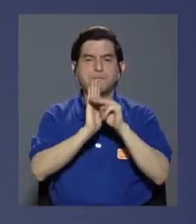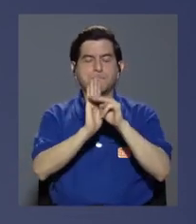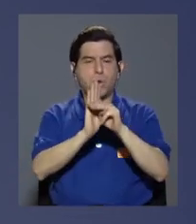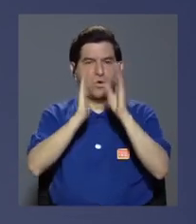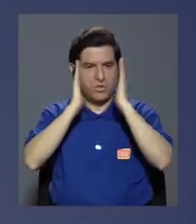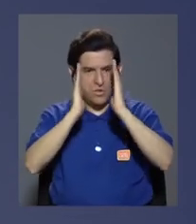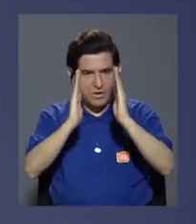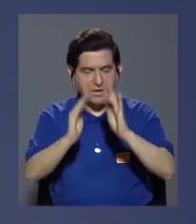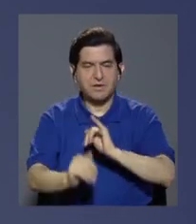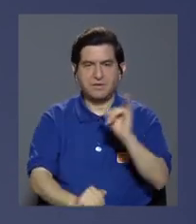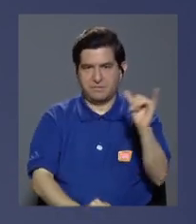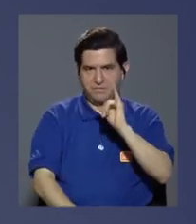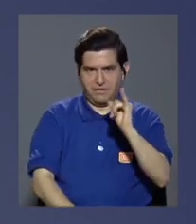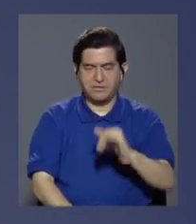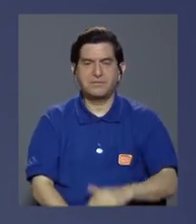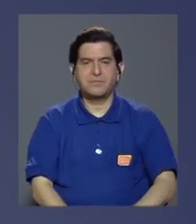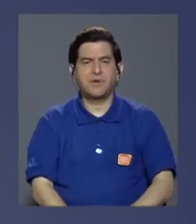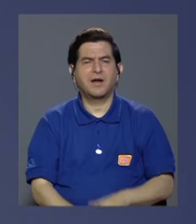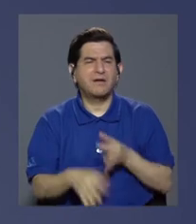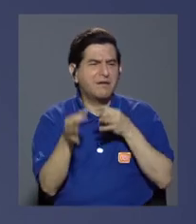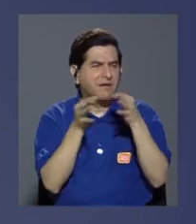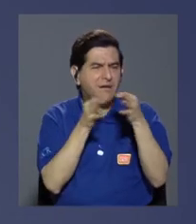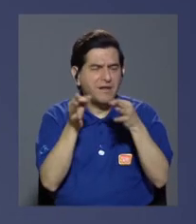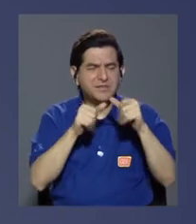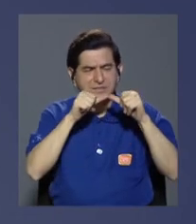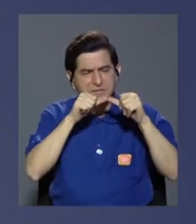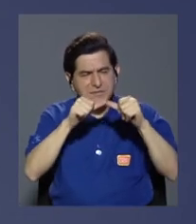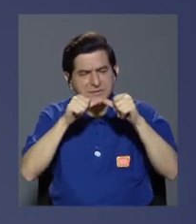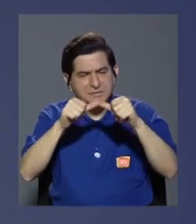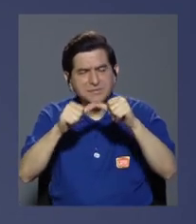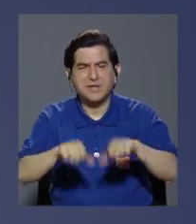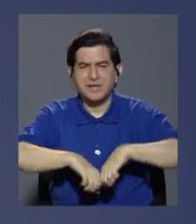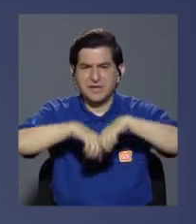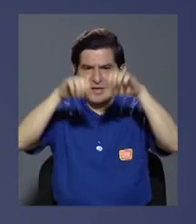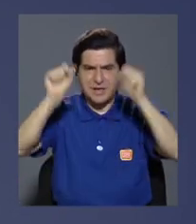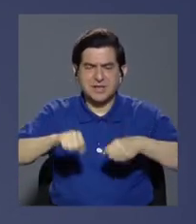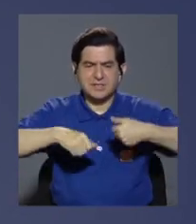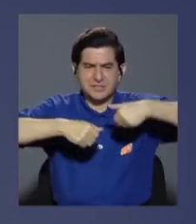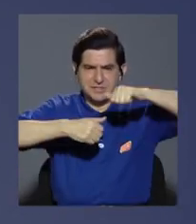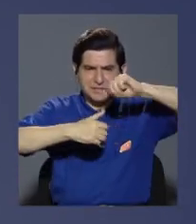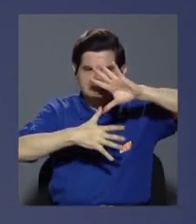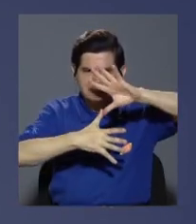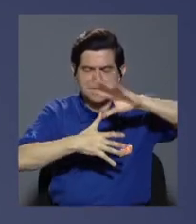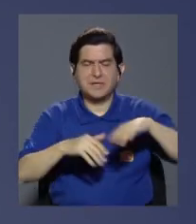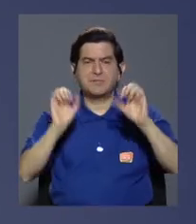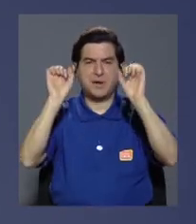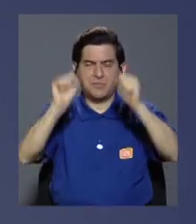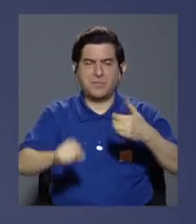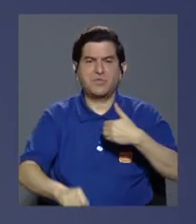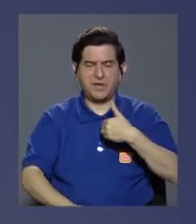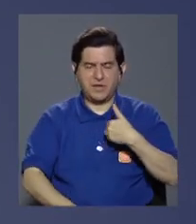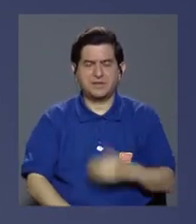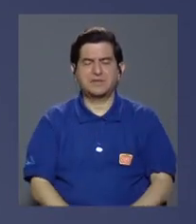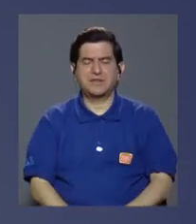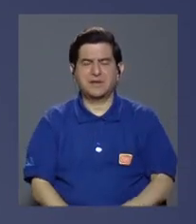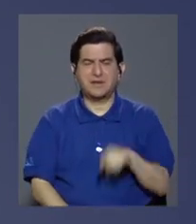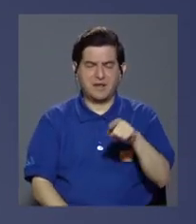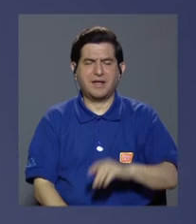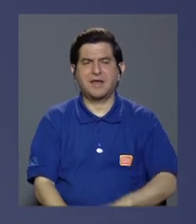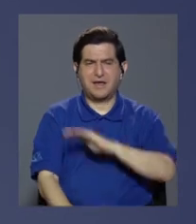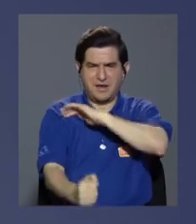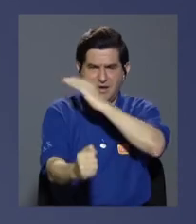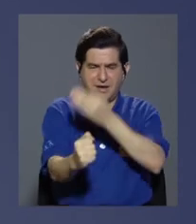pero que también explica sistemáticamente como el sistema interamericano logrado tener el brazo suficientemente